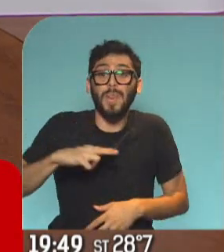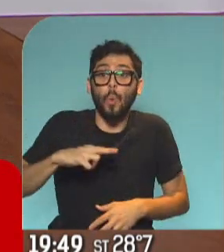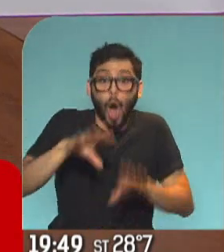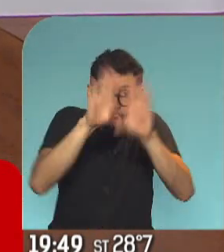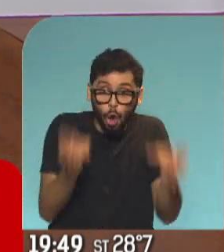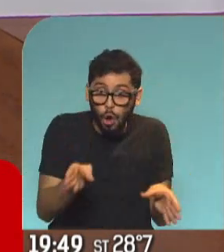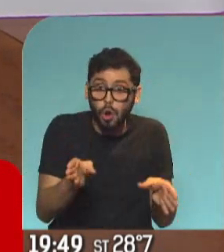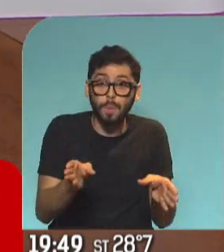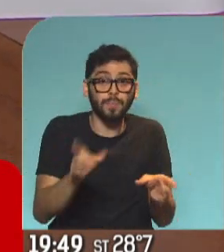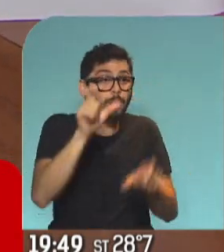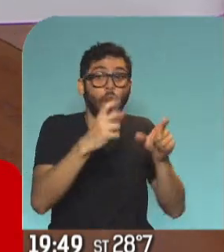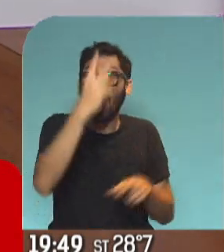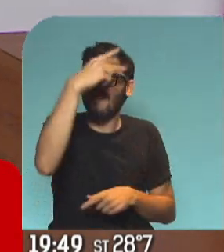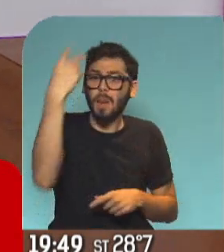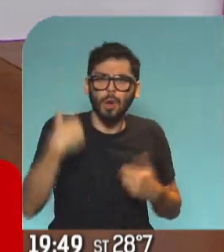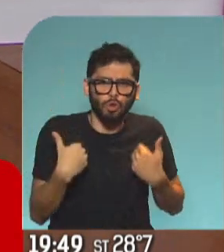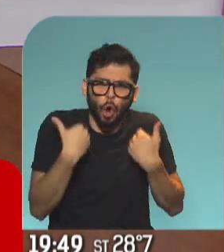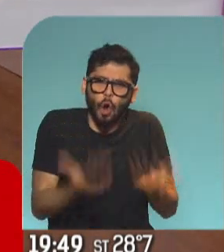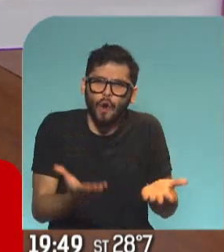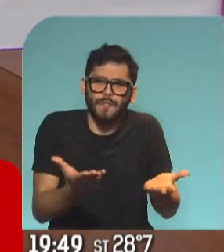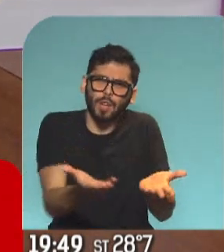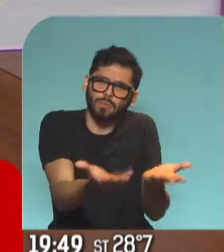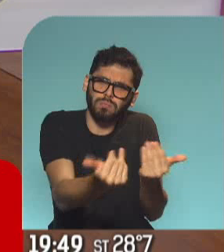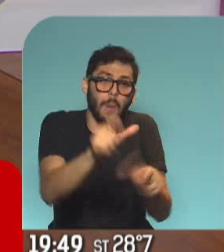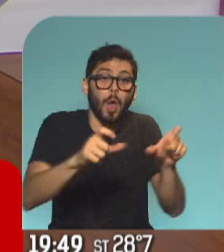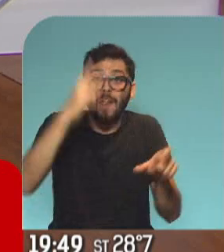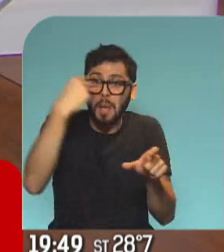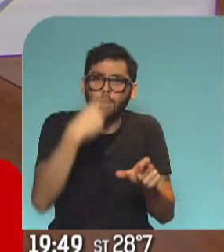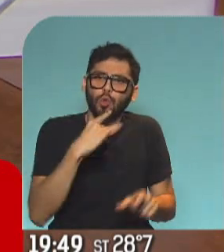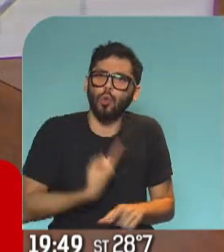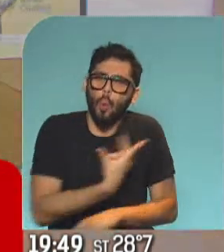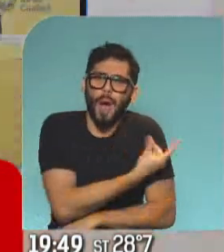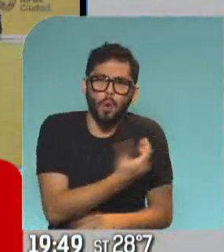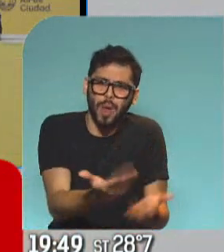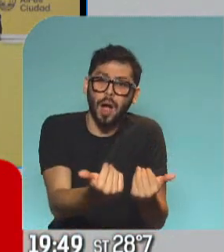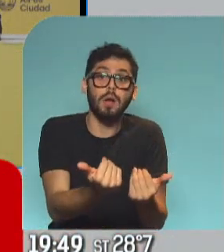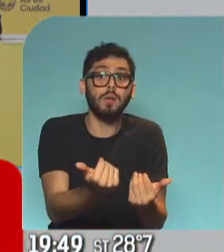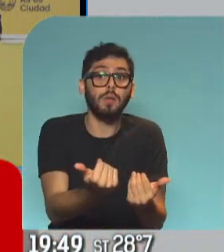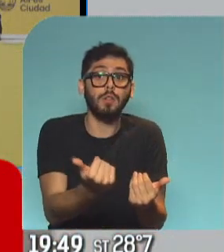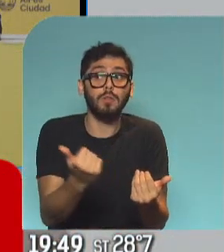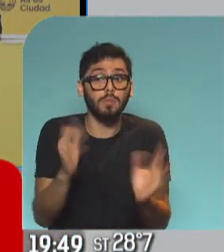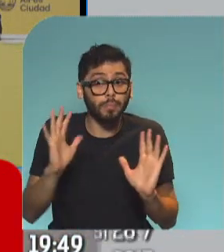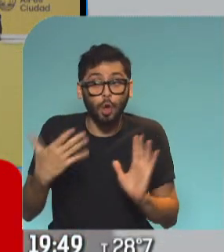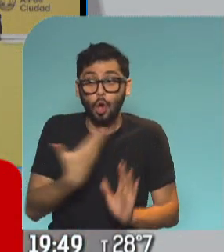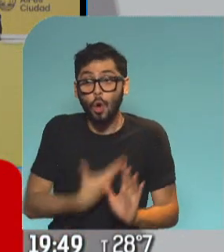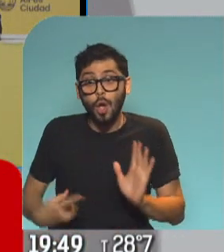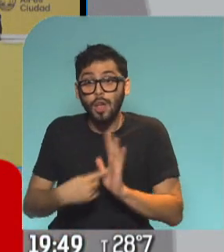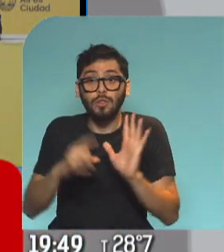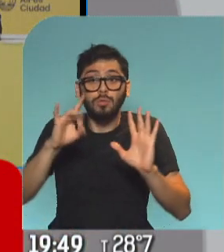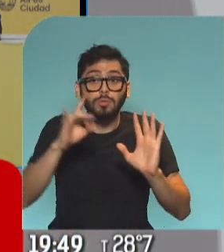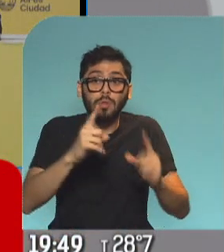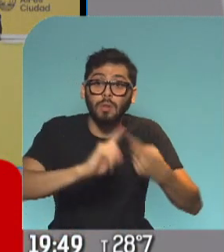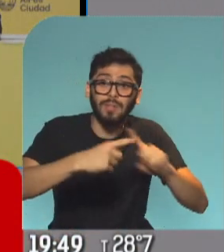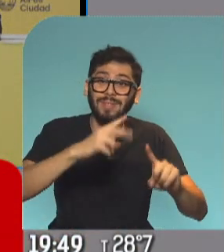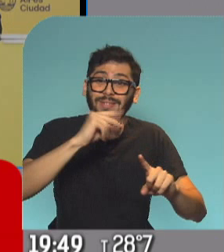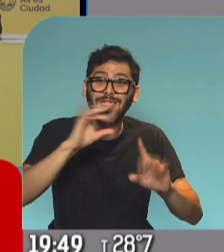mismos enfermeros o enfermeras para aplicar la vacuna. No, lo que da el gobierno de la ciudad es vacunas, partidas de vacunas. Por eso lo